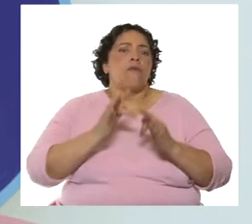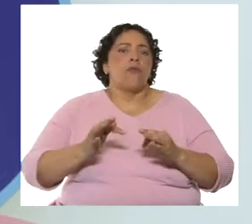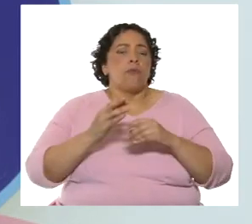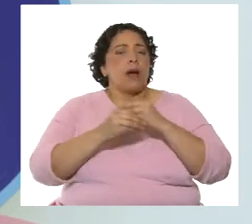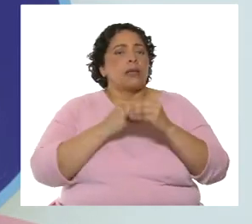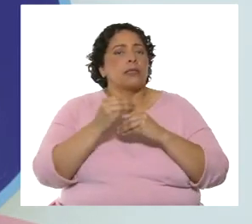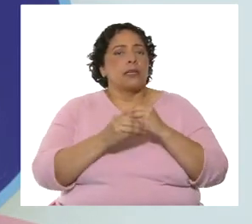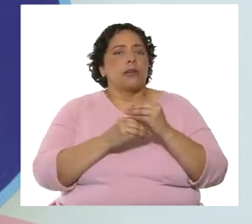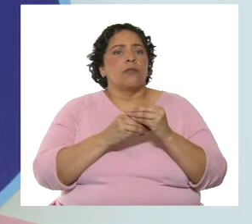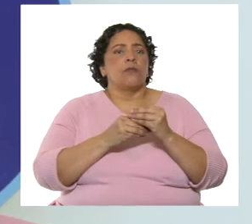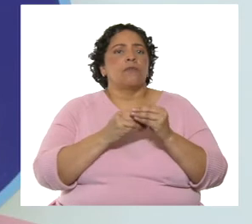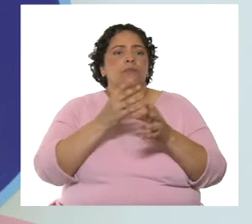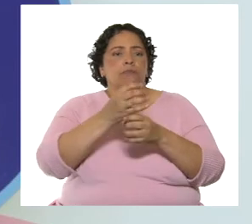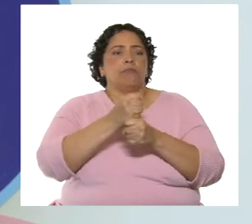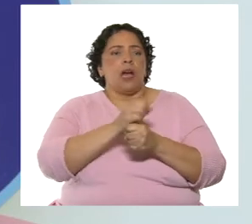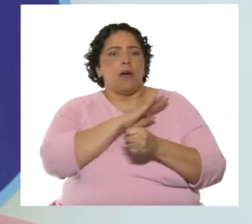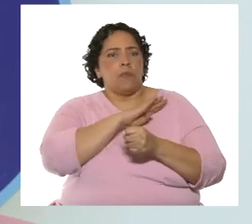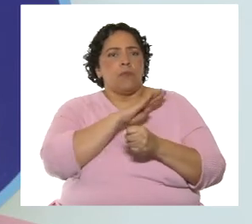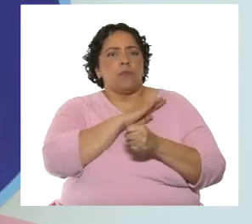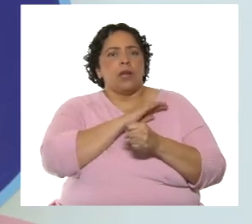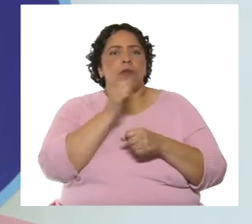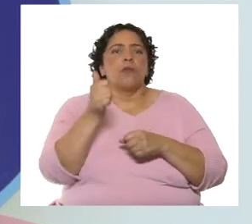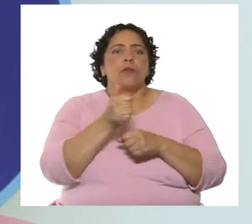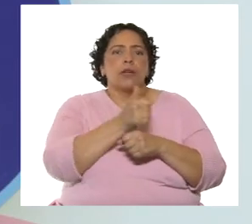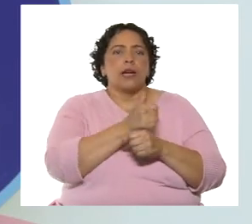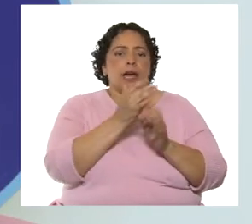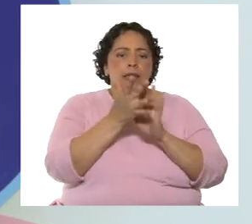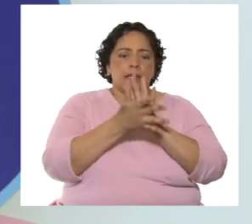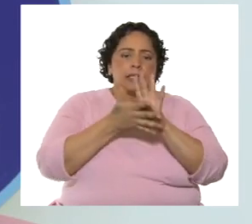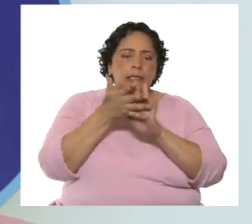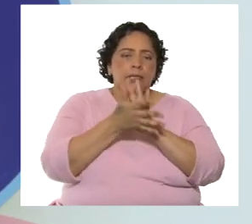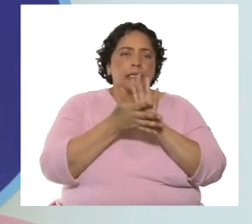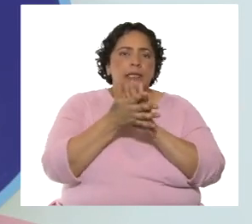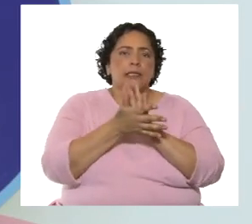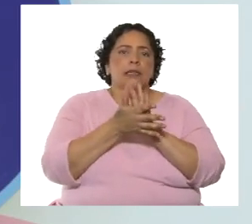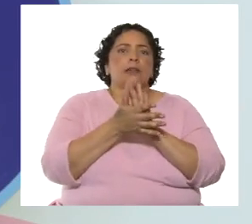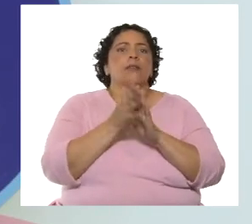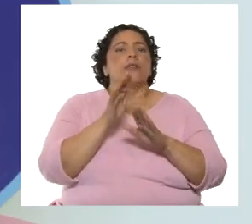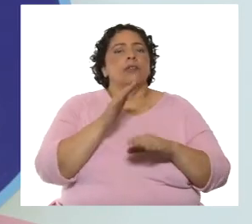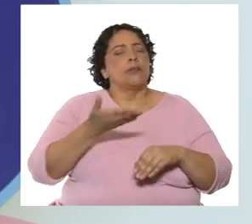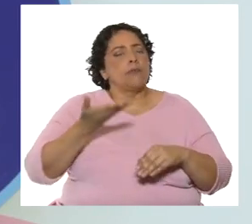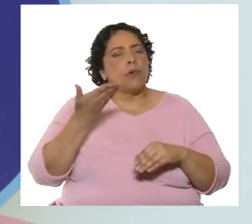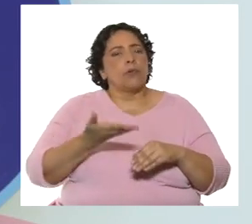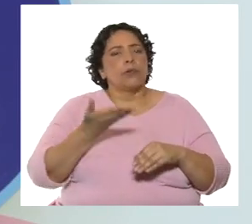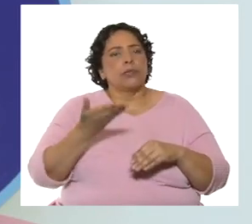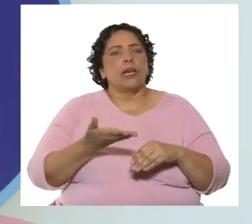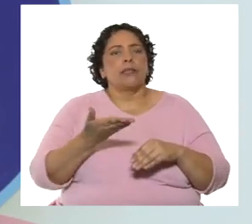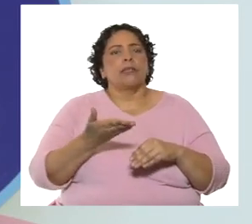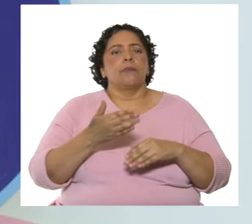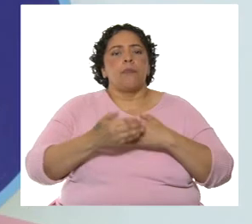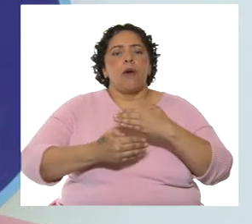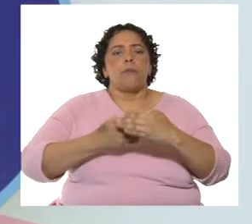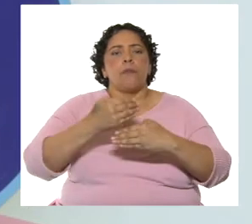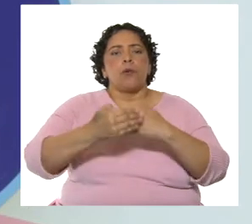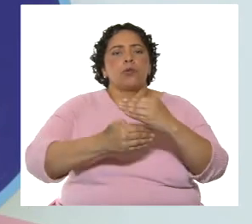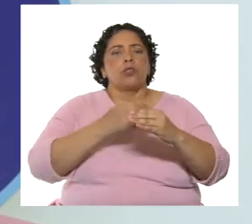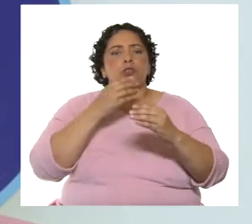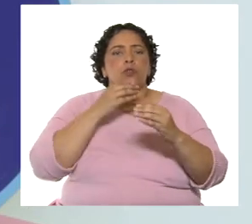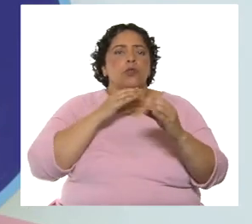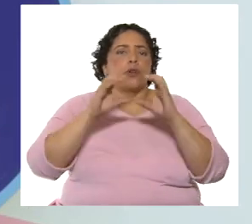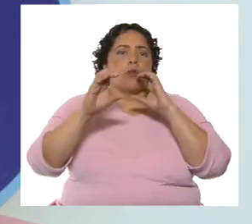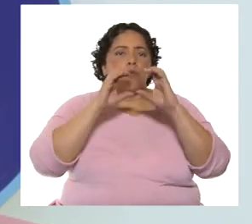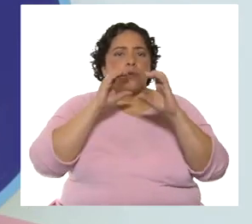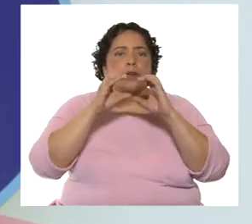hacerlo que apropiarnos de cada una de estas señas, porque son indispensables para ese proceso de